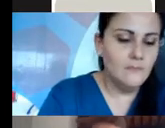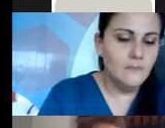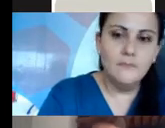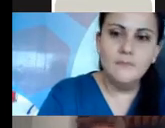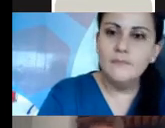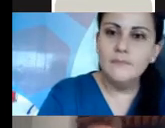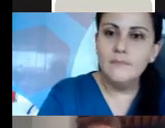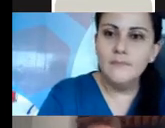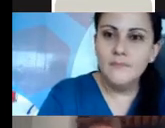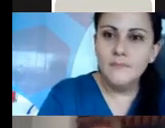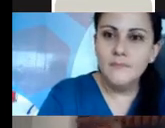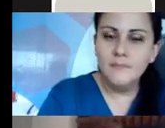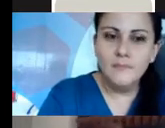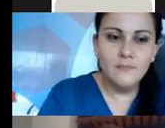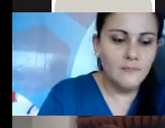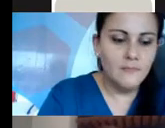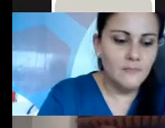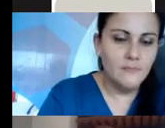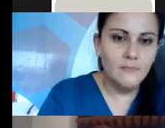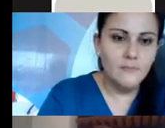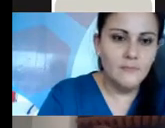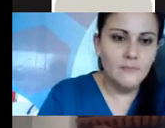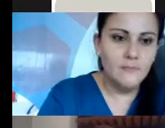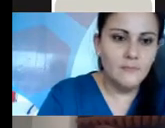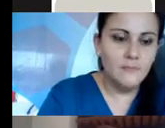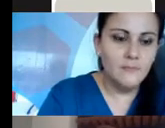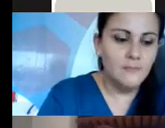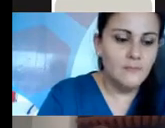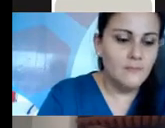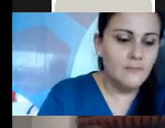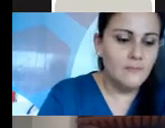saberlo posicionar muy bien. Si antes hablábamos de un cinturón